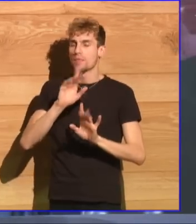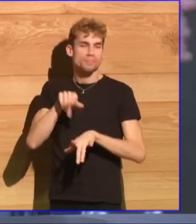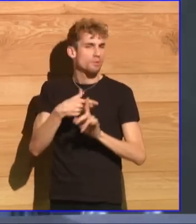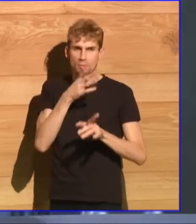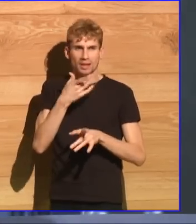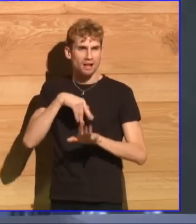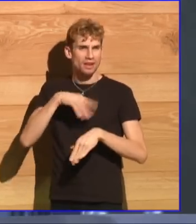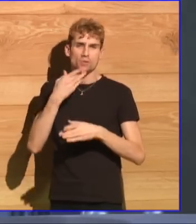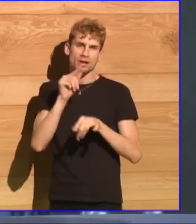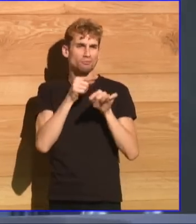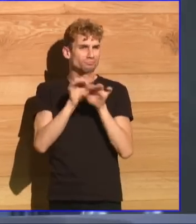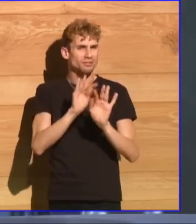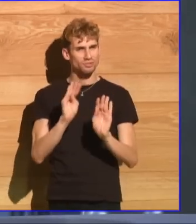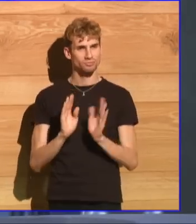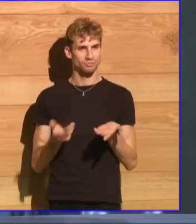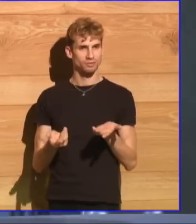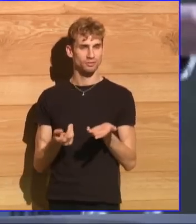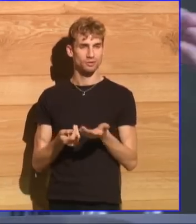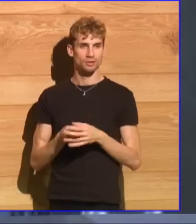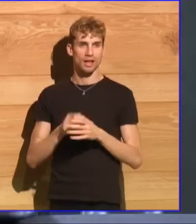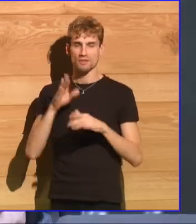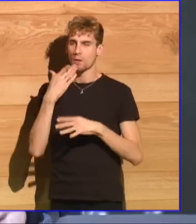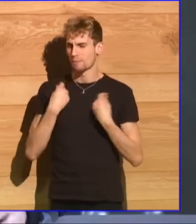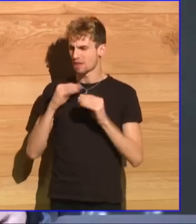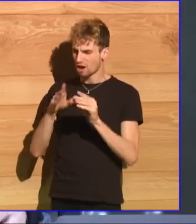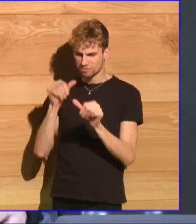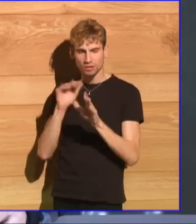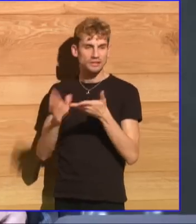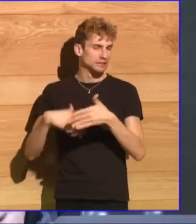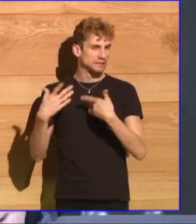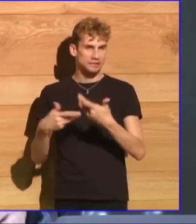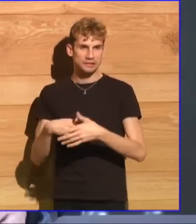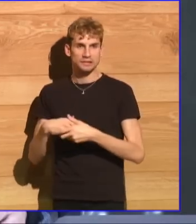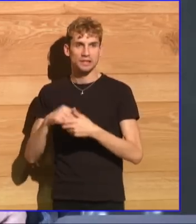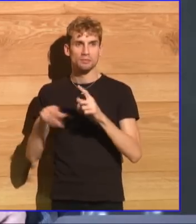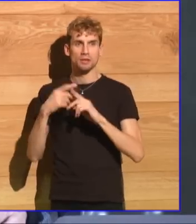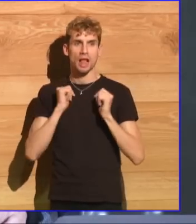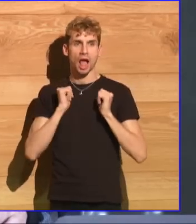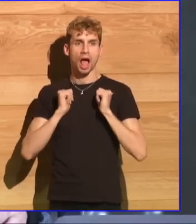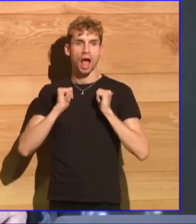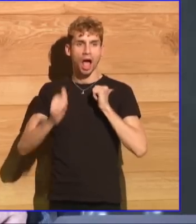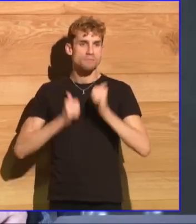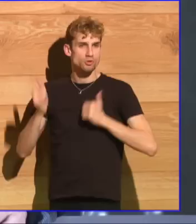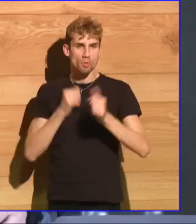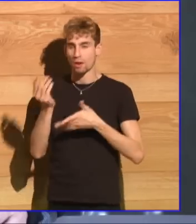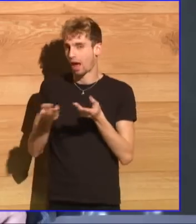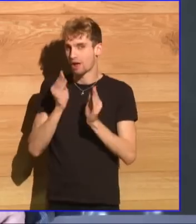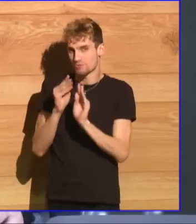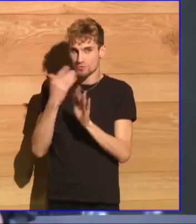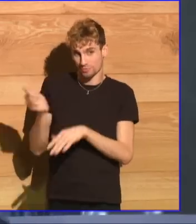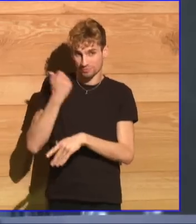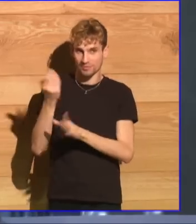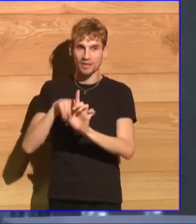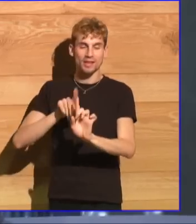que estaba viviendo con Kiefer Sutherland y, en fin, y su nueva aventura con el ex amigo de Kiefer Sutherland, que era